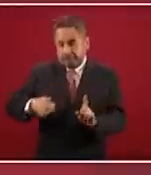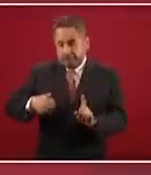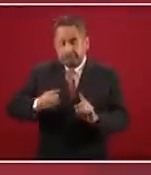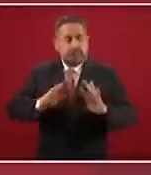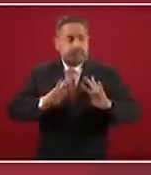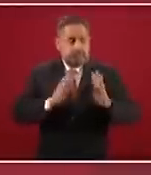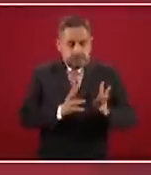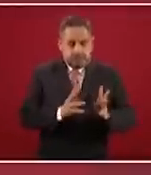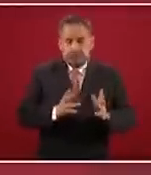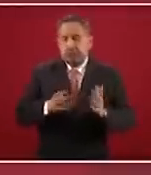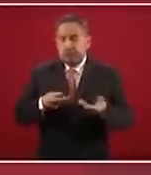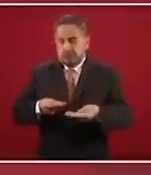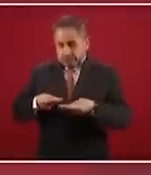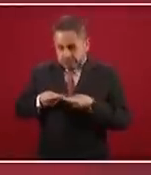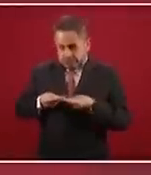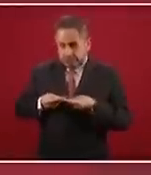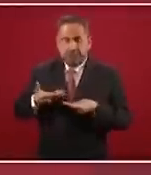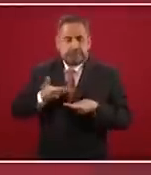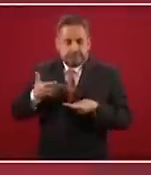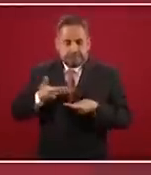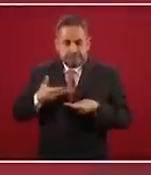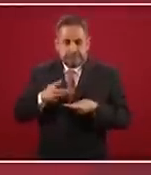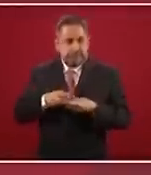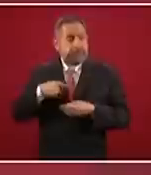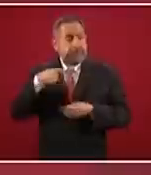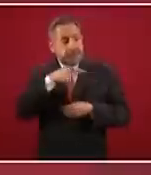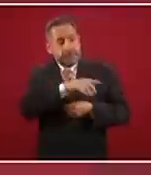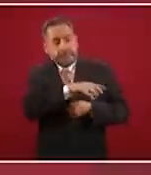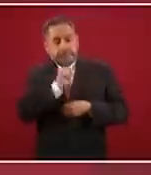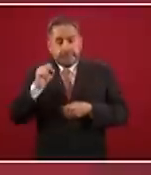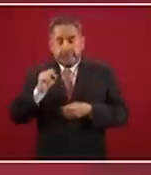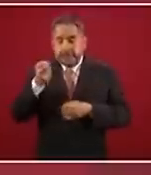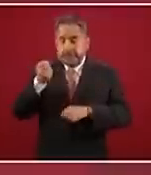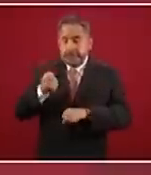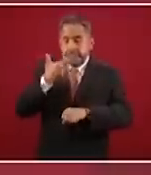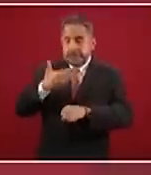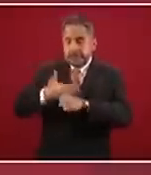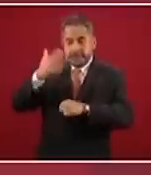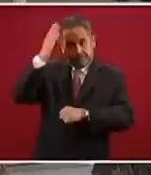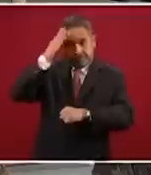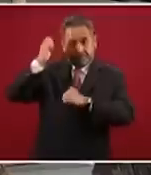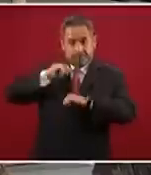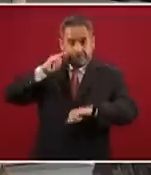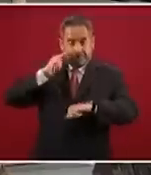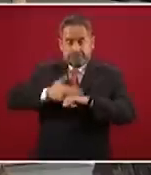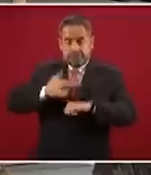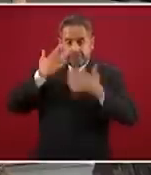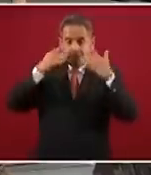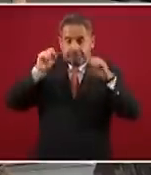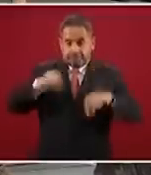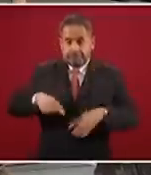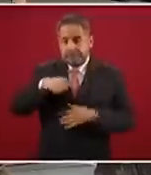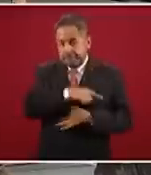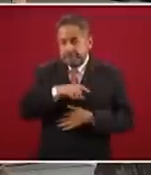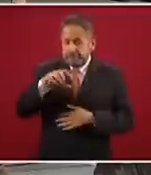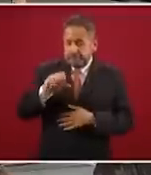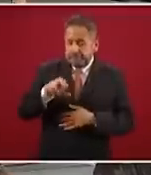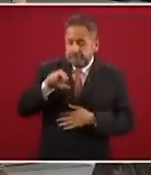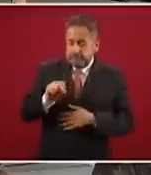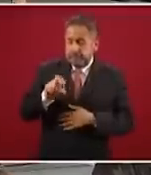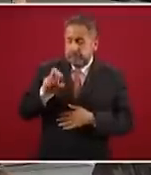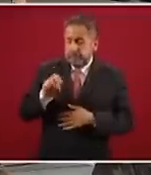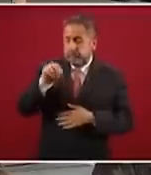nosotros tenemos y obtuvimos la renuncia del secretario general de Carlos Romero de Champs. De